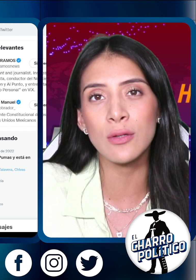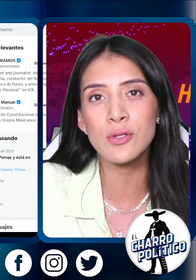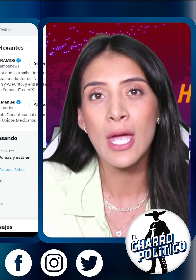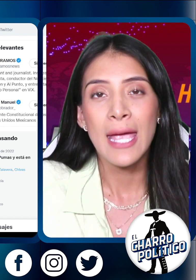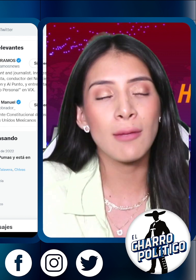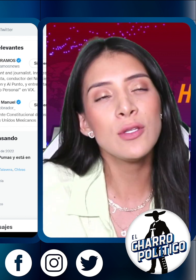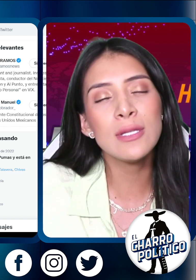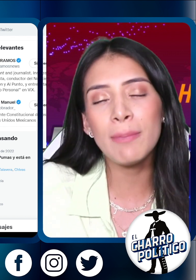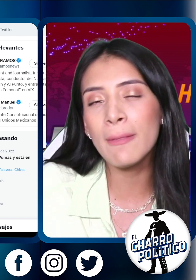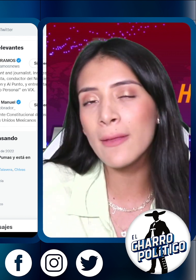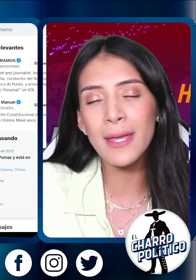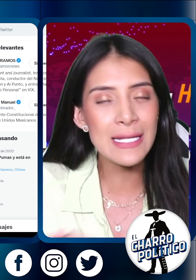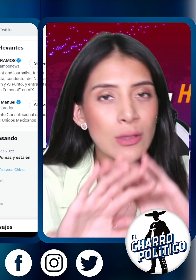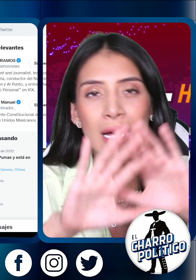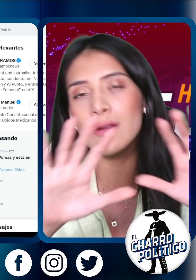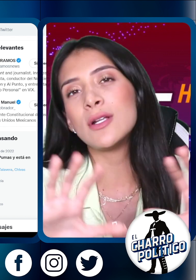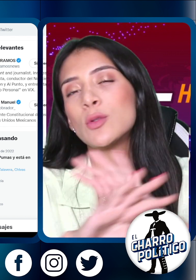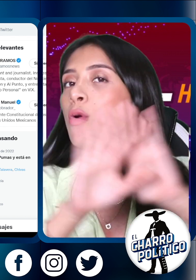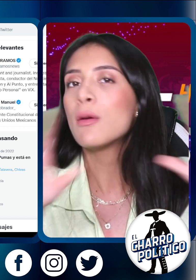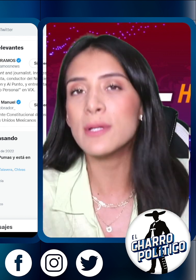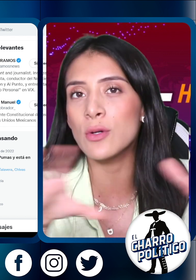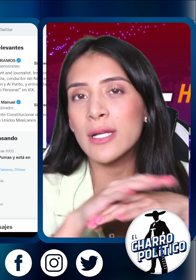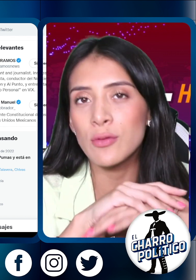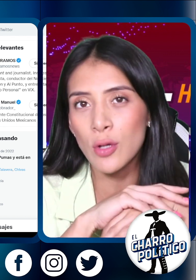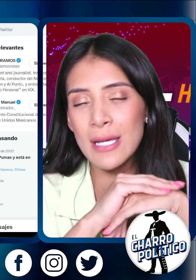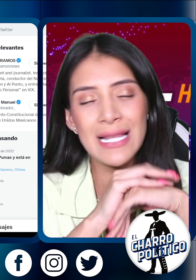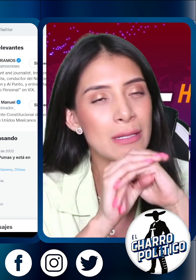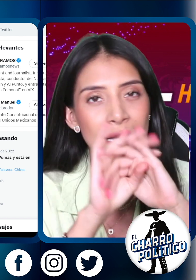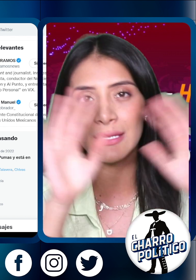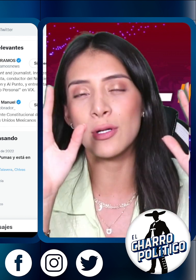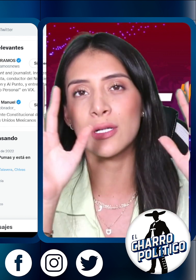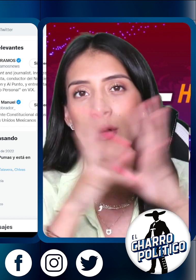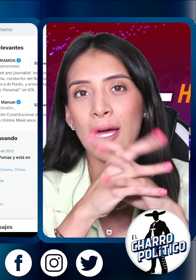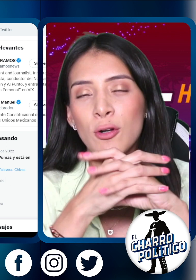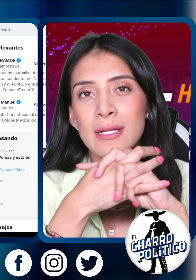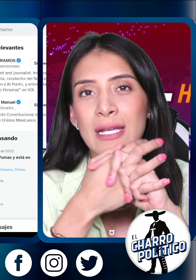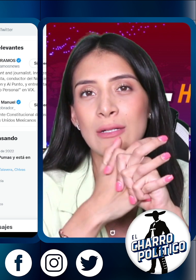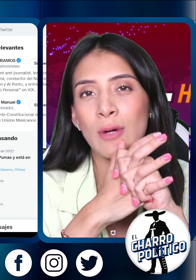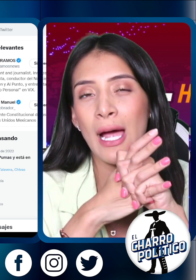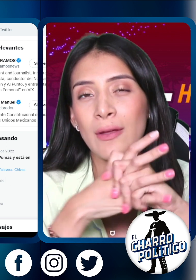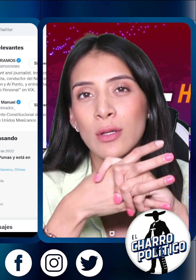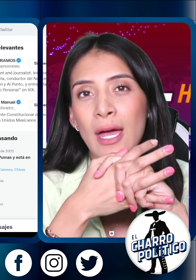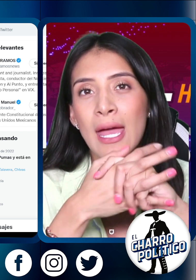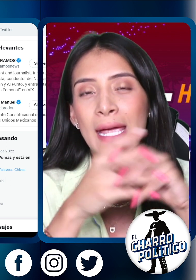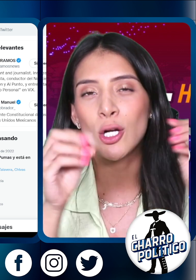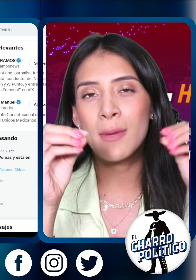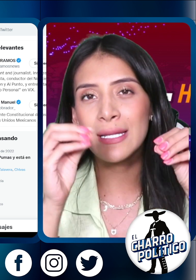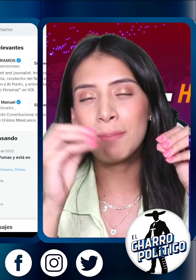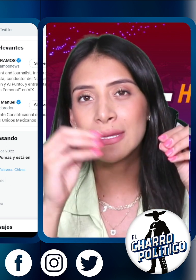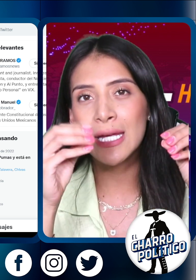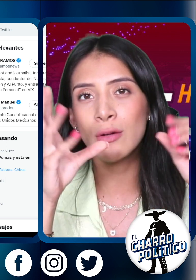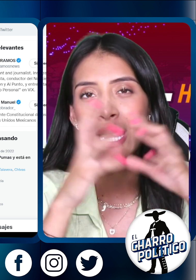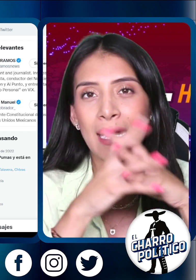Estados Unidos, que medio independiente es un Carlos Loret, un López Dóriga, es la misma gata pero revolcada, nomás que hagan de cuenta que